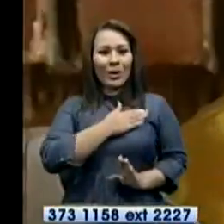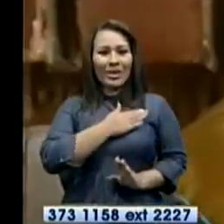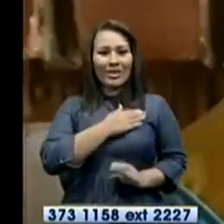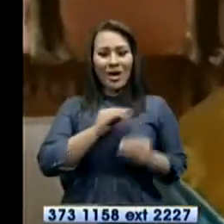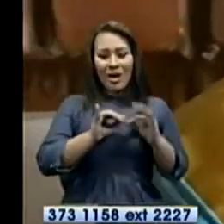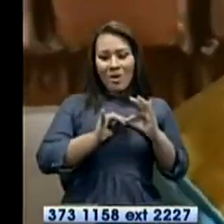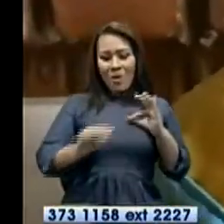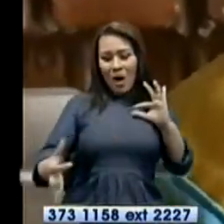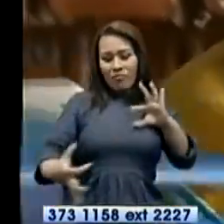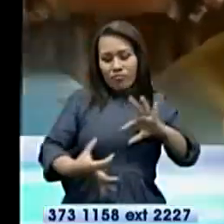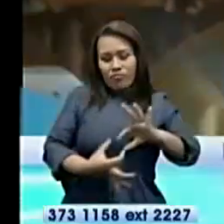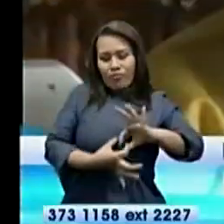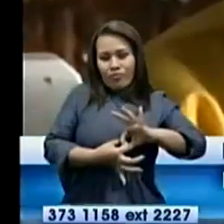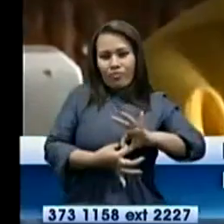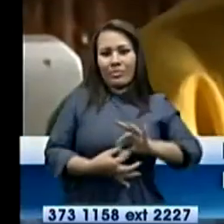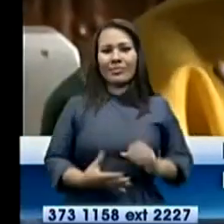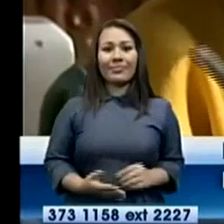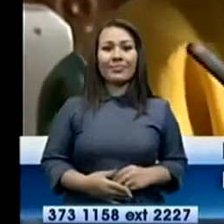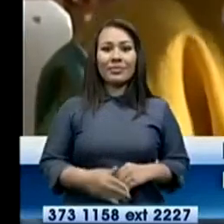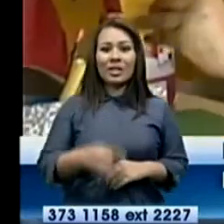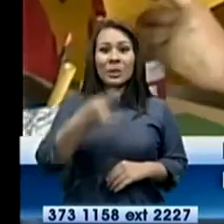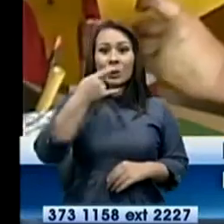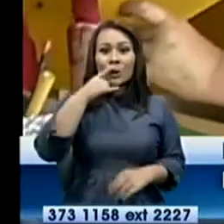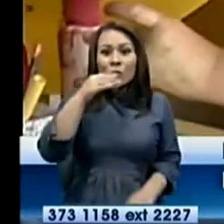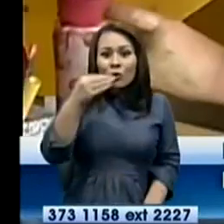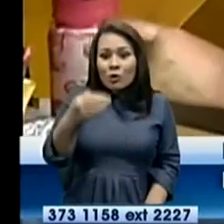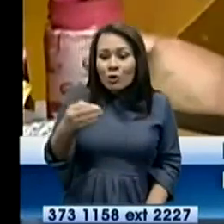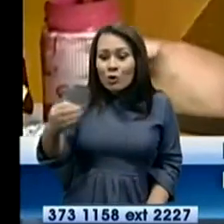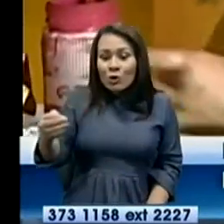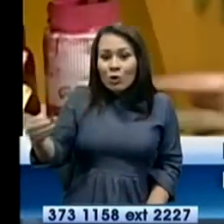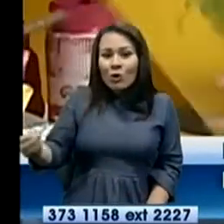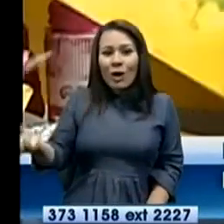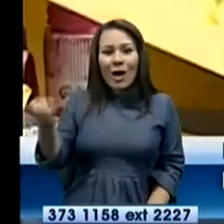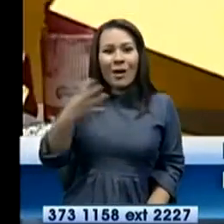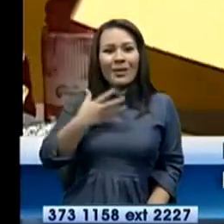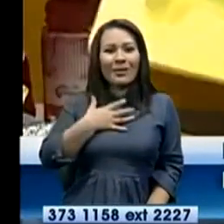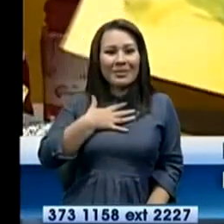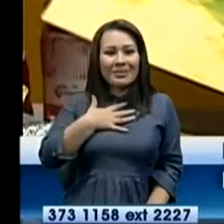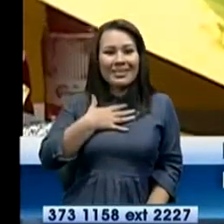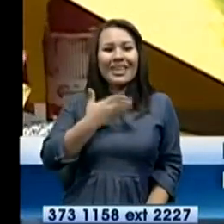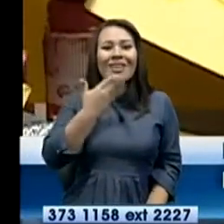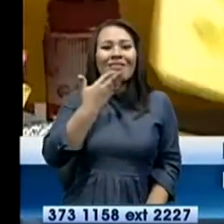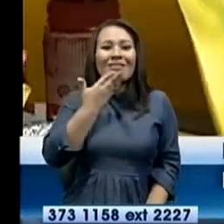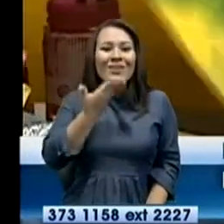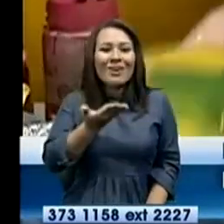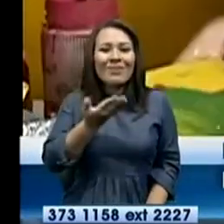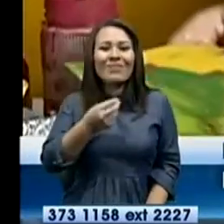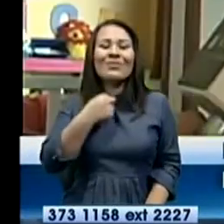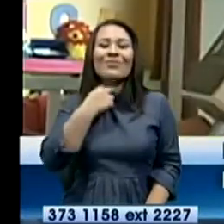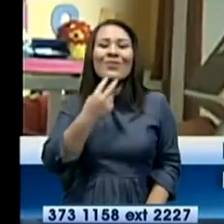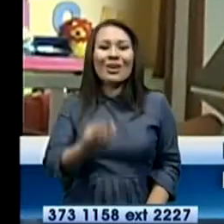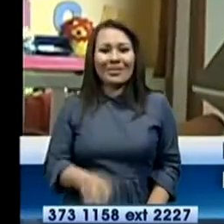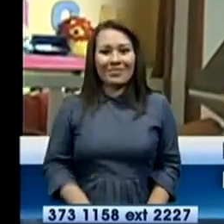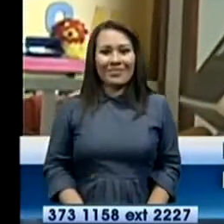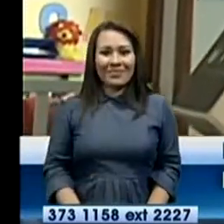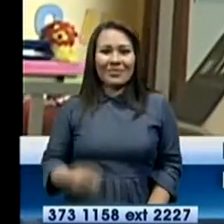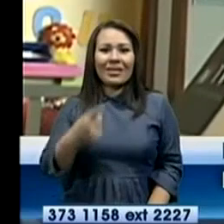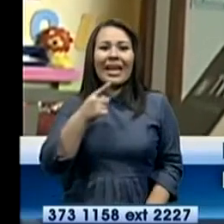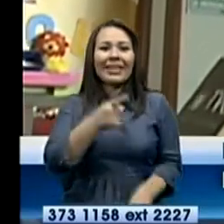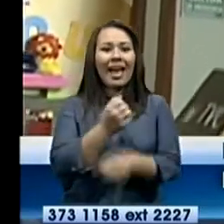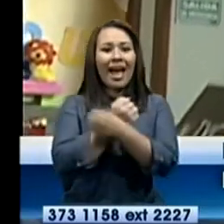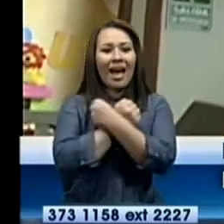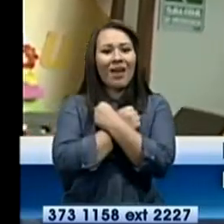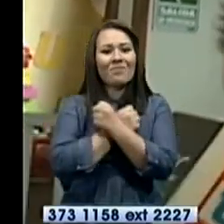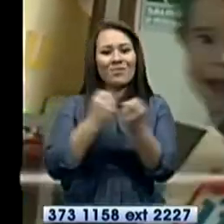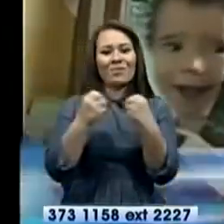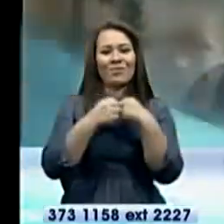para nosotros una madre? Los más pequeños nos lo cuentan desde la sencillez y sinceridad de sus palabras. Amo mucho a